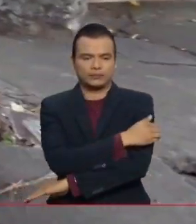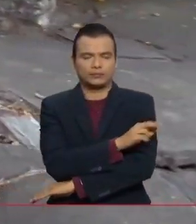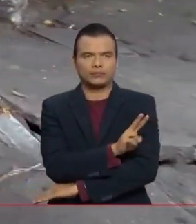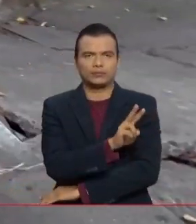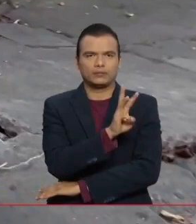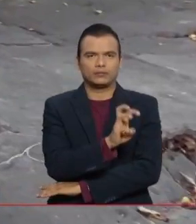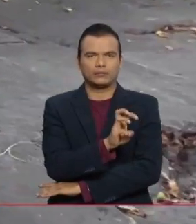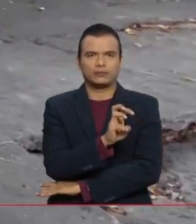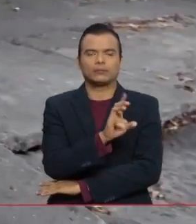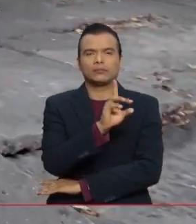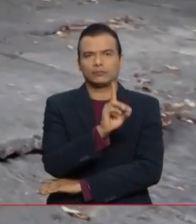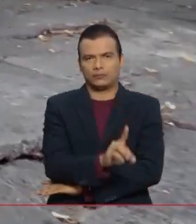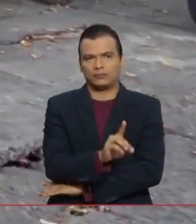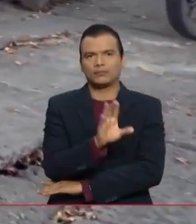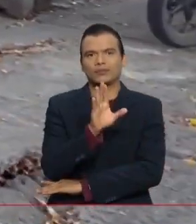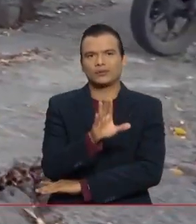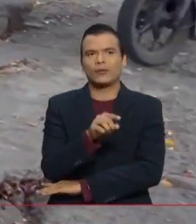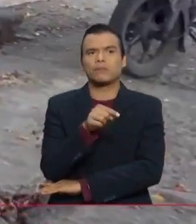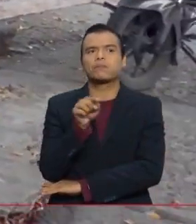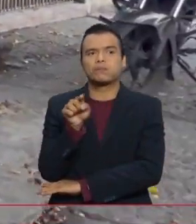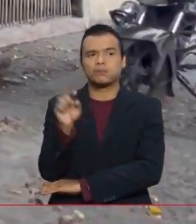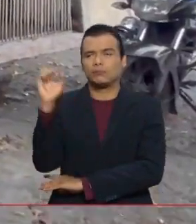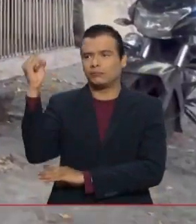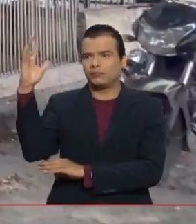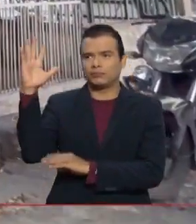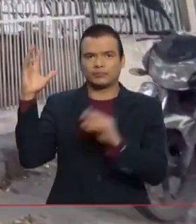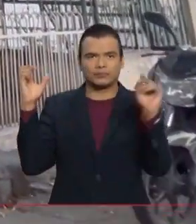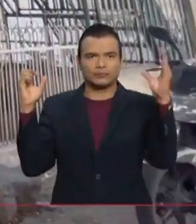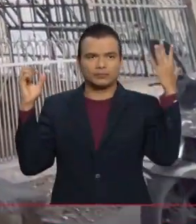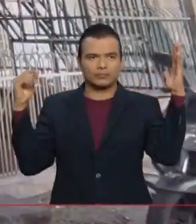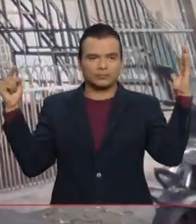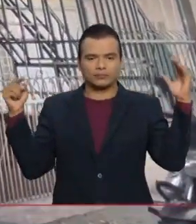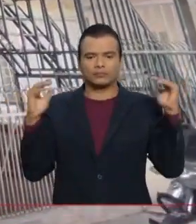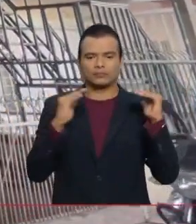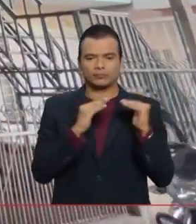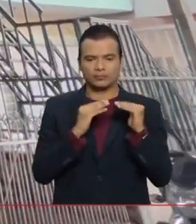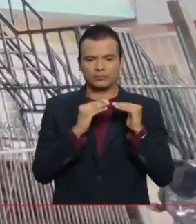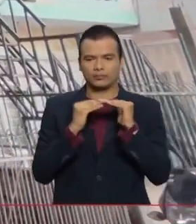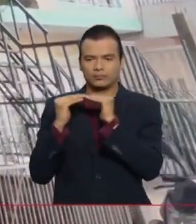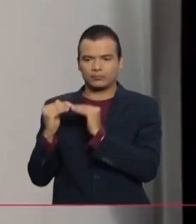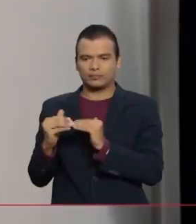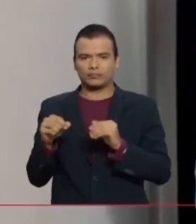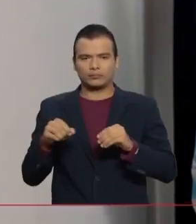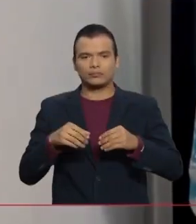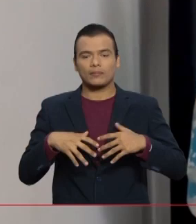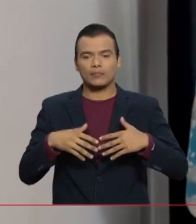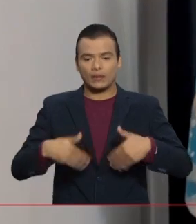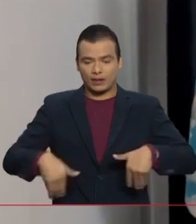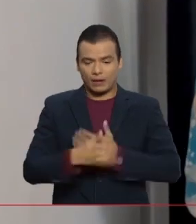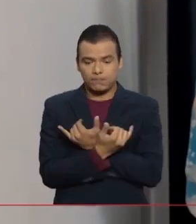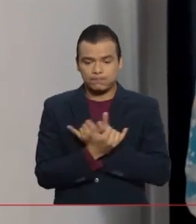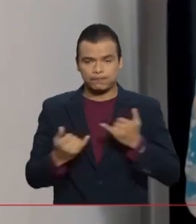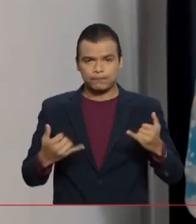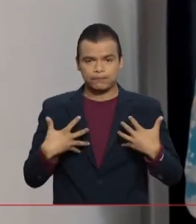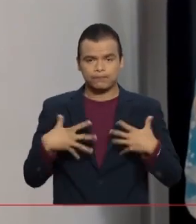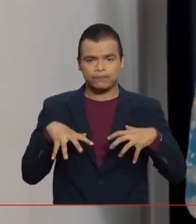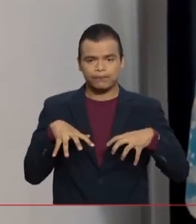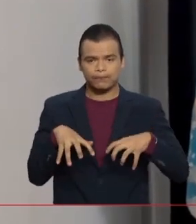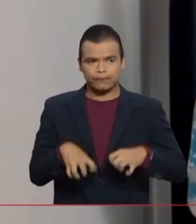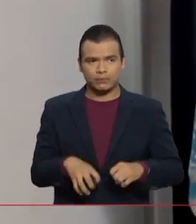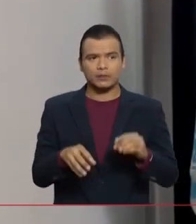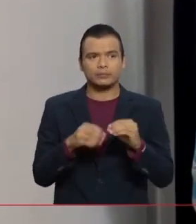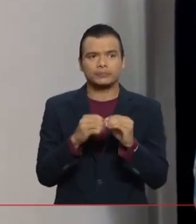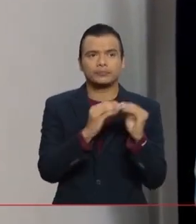53, en el barrio 12 de octubre, dos árboles que están afectando tanto el andén como las dos casas. Tenemos daños en las